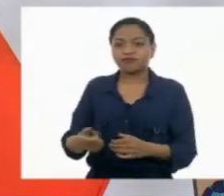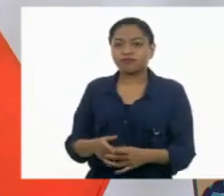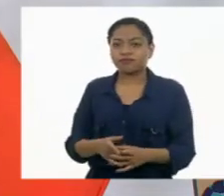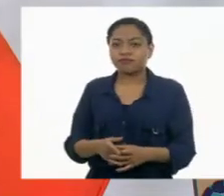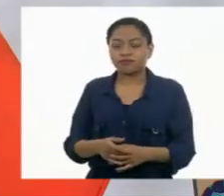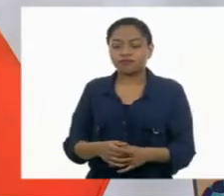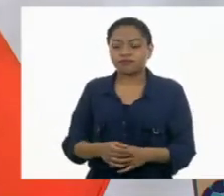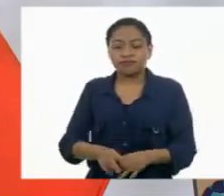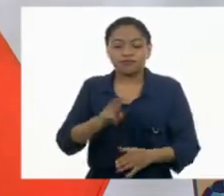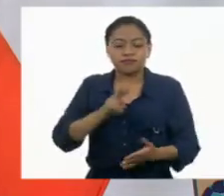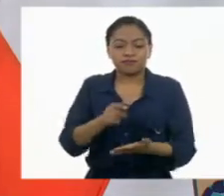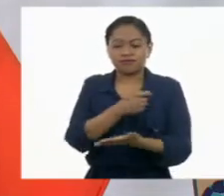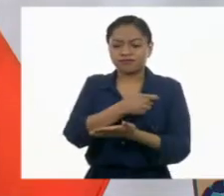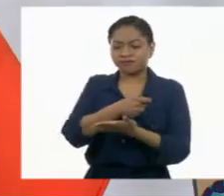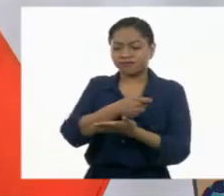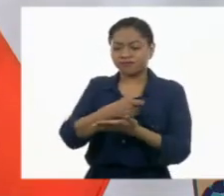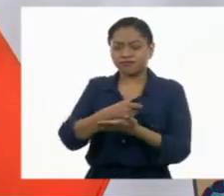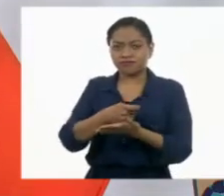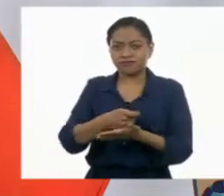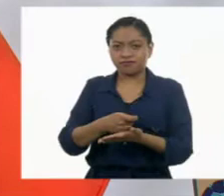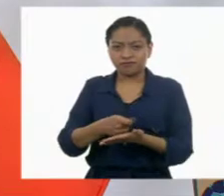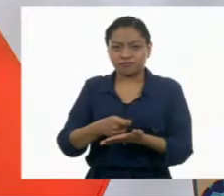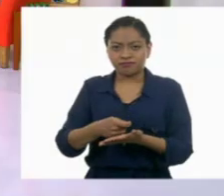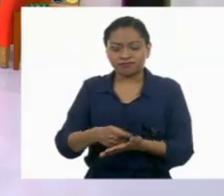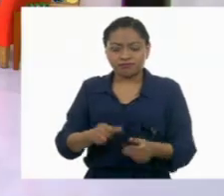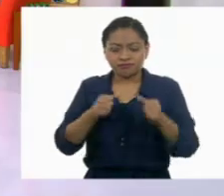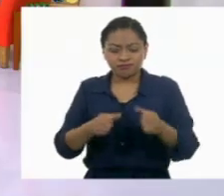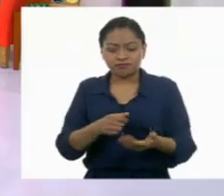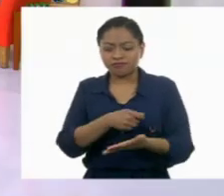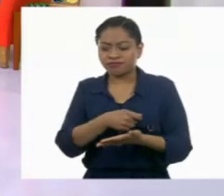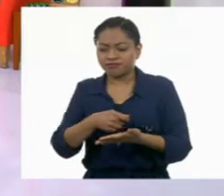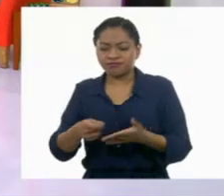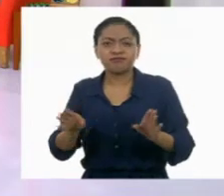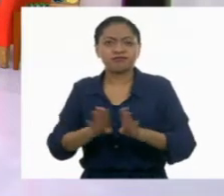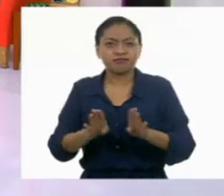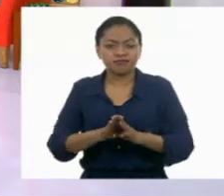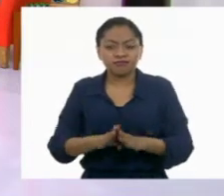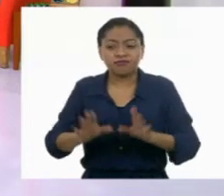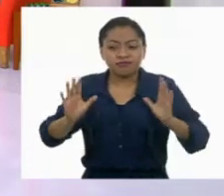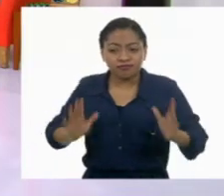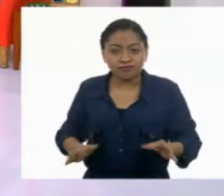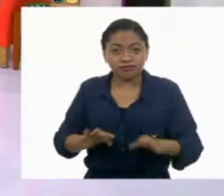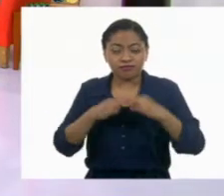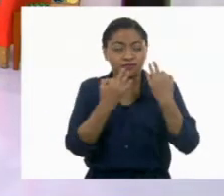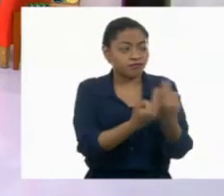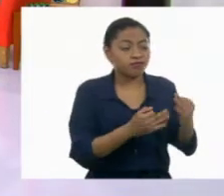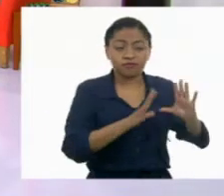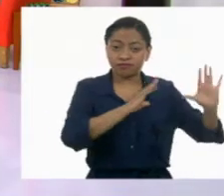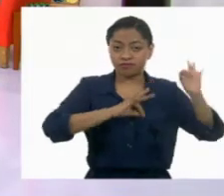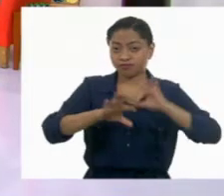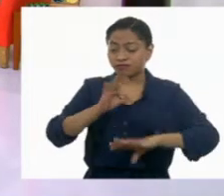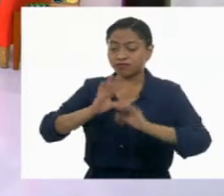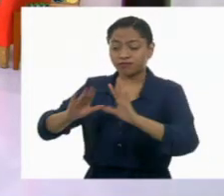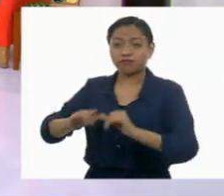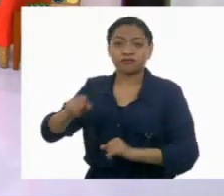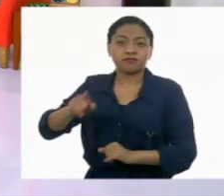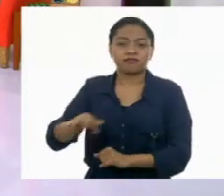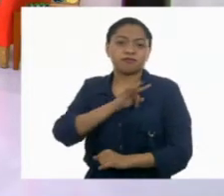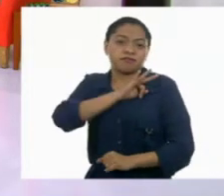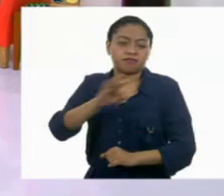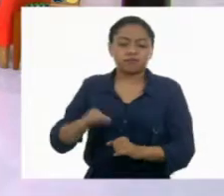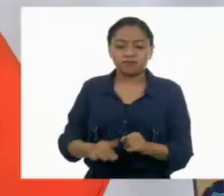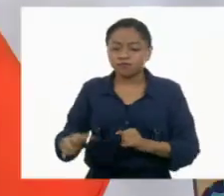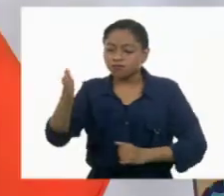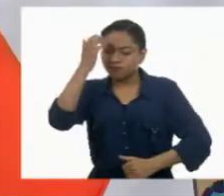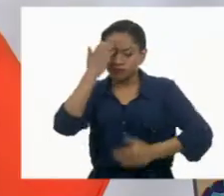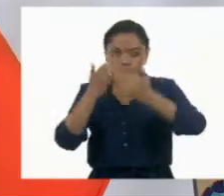va a empezar a escribir, cómo va a empezar a leer y todas estas técnicas específicas en las cuales él pueda reunir todo